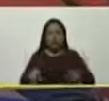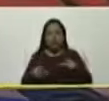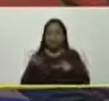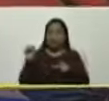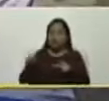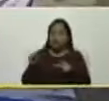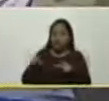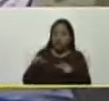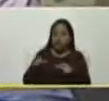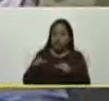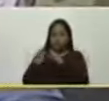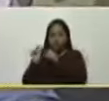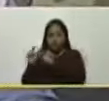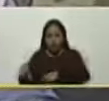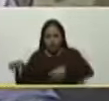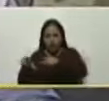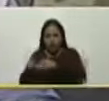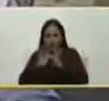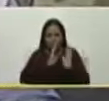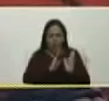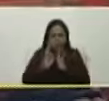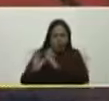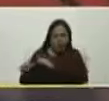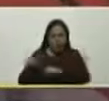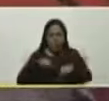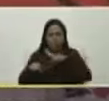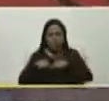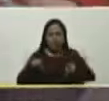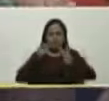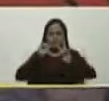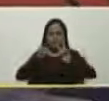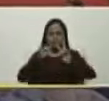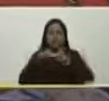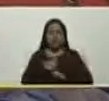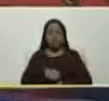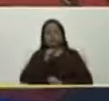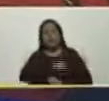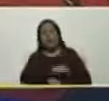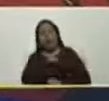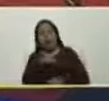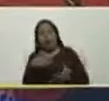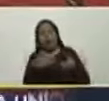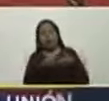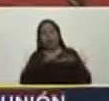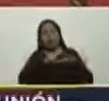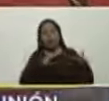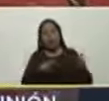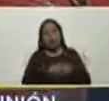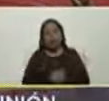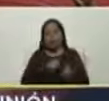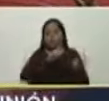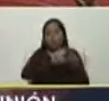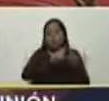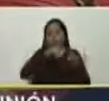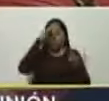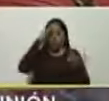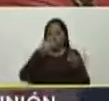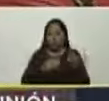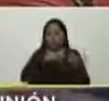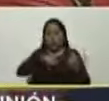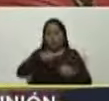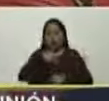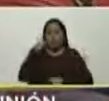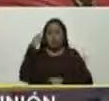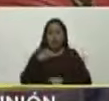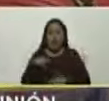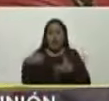puntos del movimiento Somos Venezuela, los vimos. Y ahí está el punto paz, es una fuerza completa, Fuerza Armada Nacional Bolivariana, el equipo de